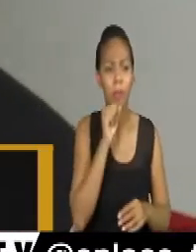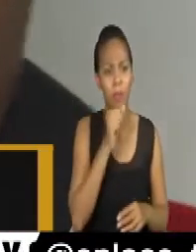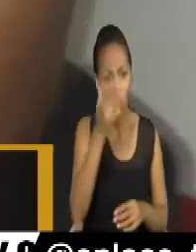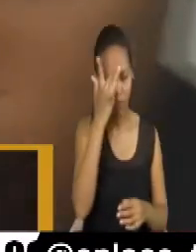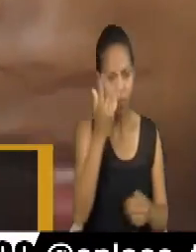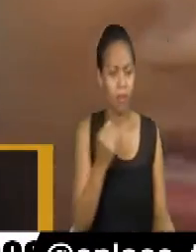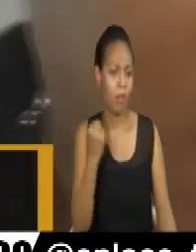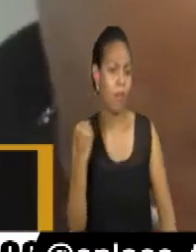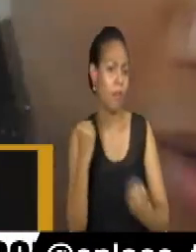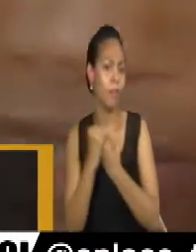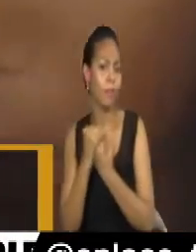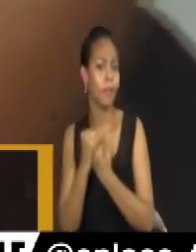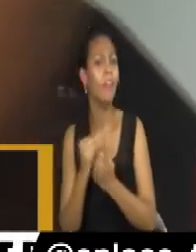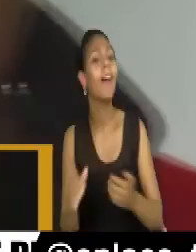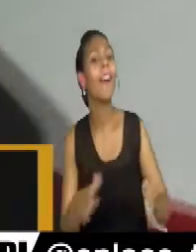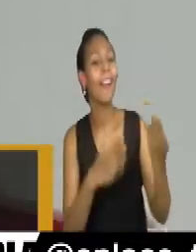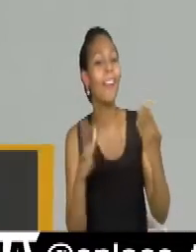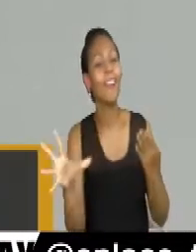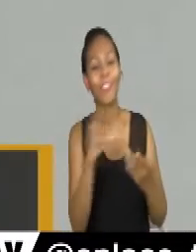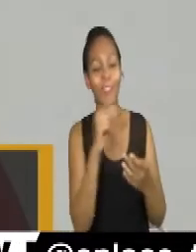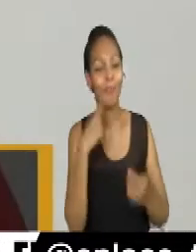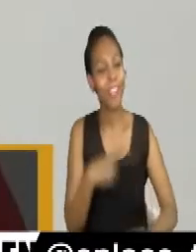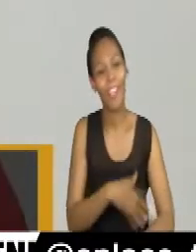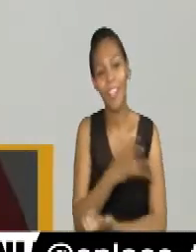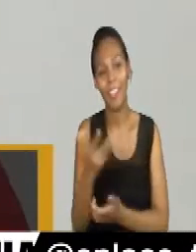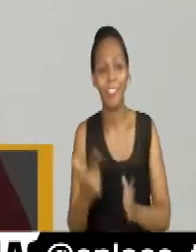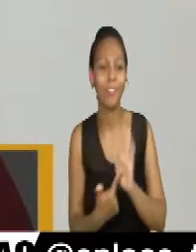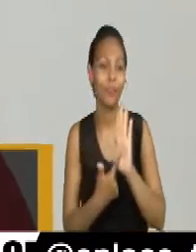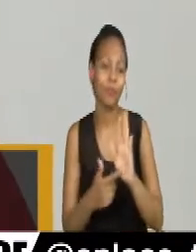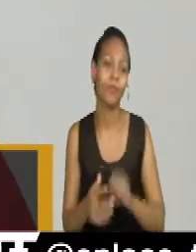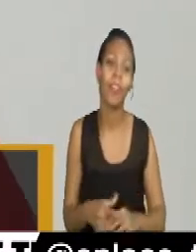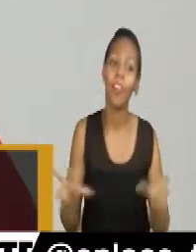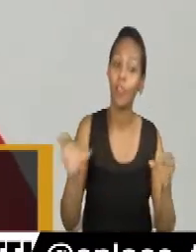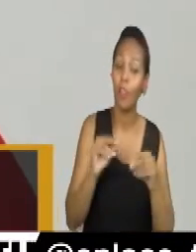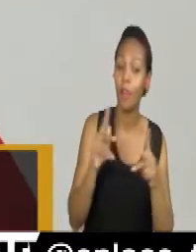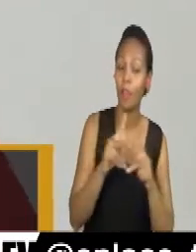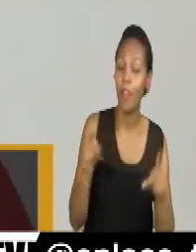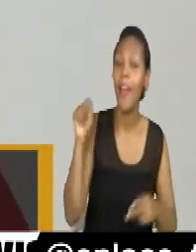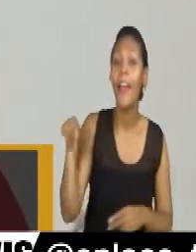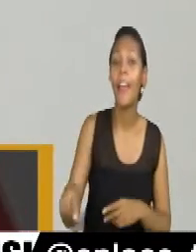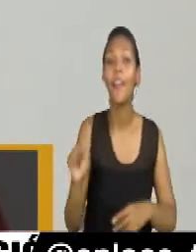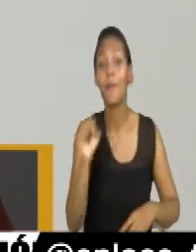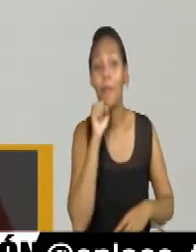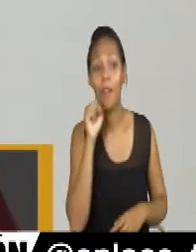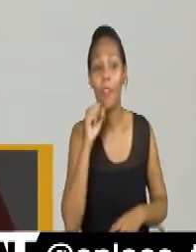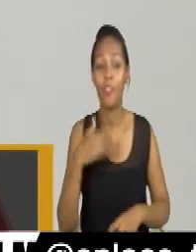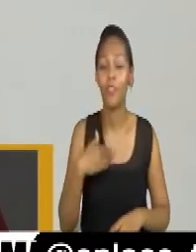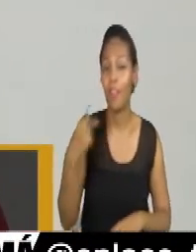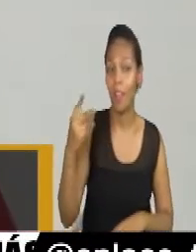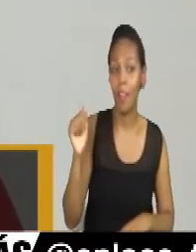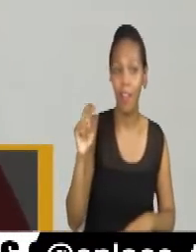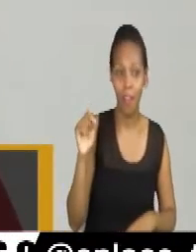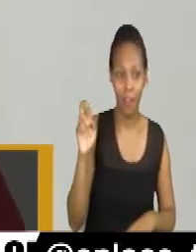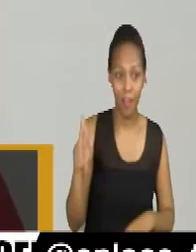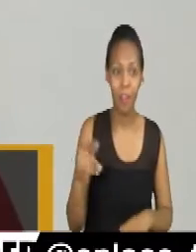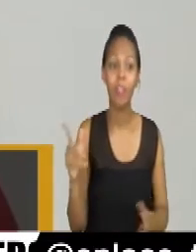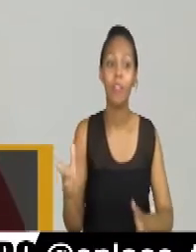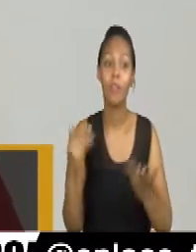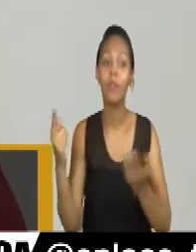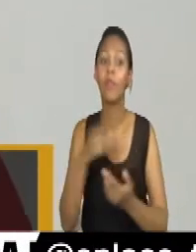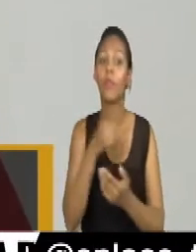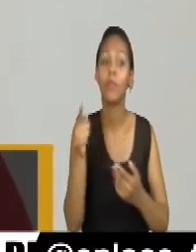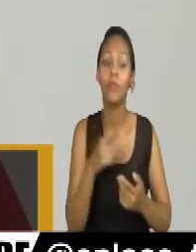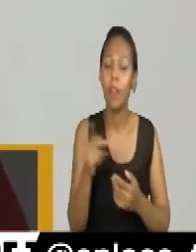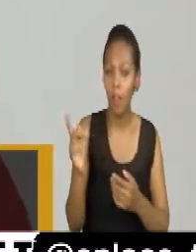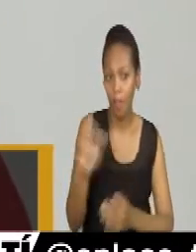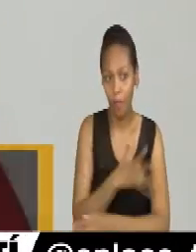sus seguidores para que escuchen su nuevo sencillo. Bueno, a toda mi gente linda de Barranca Bermeja, yo soy Caner de los K. Morales y los invito a que escuchen y descarguen